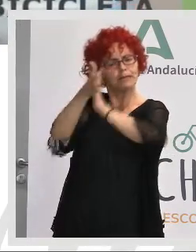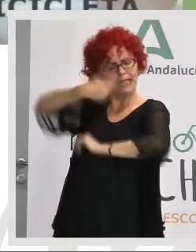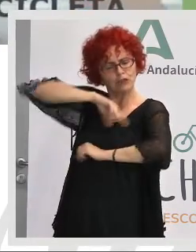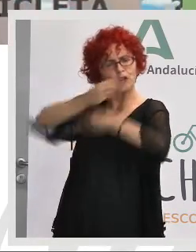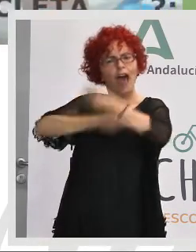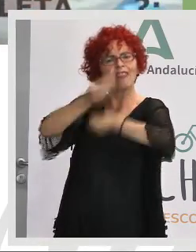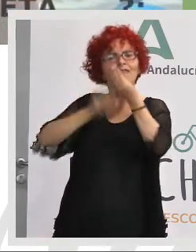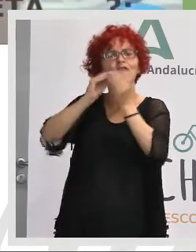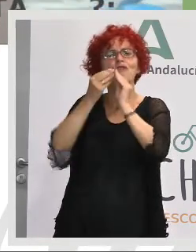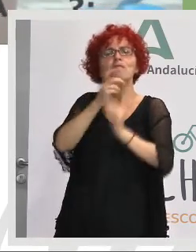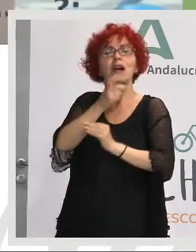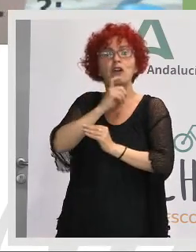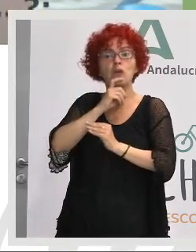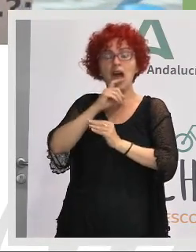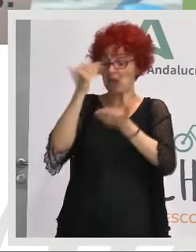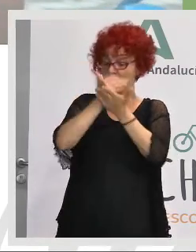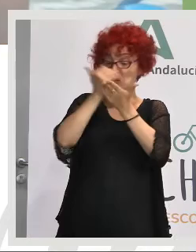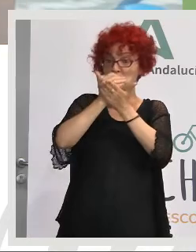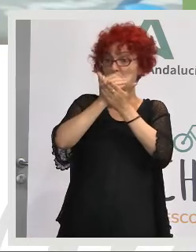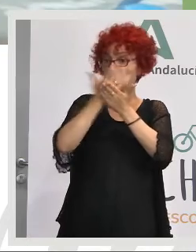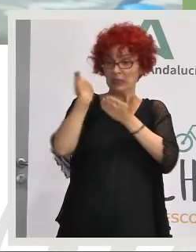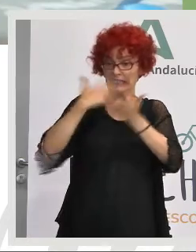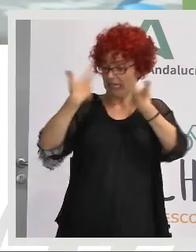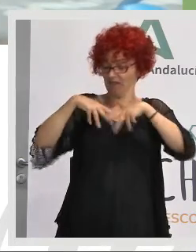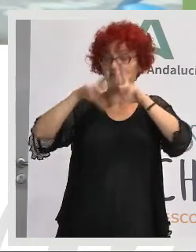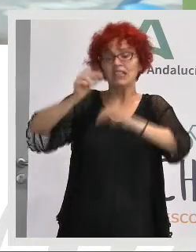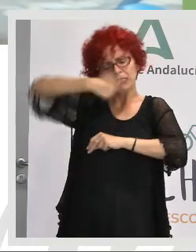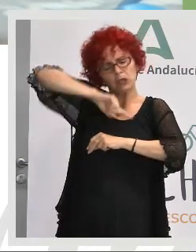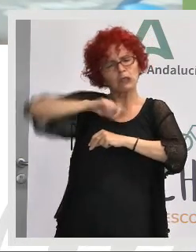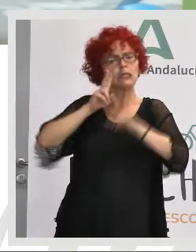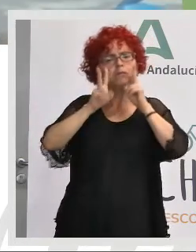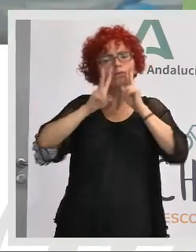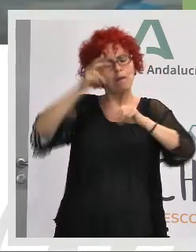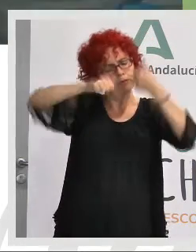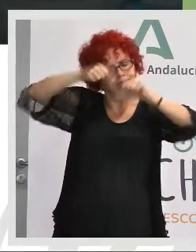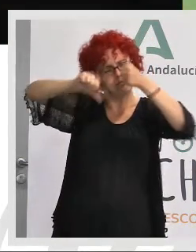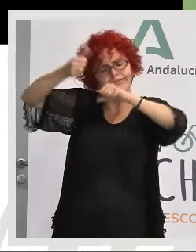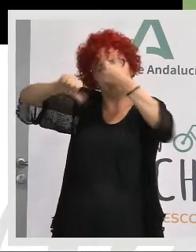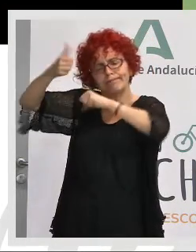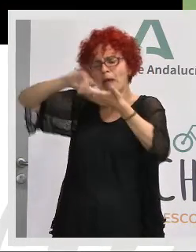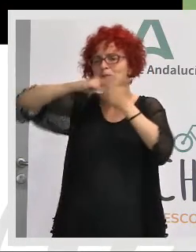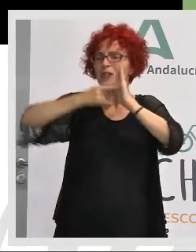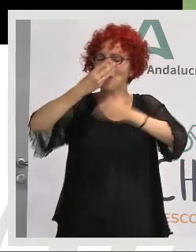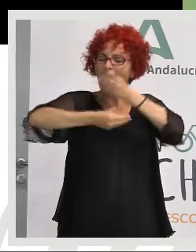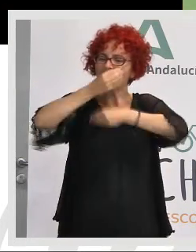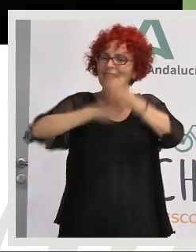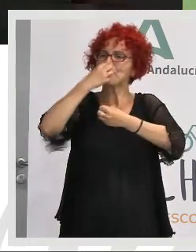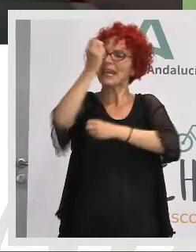Y a final de curso, desde el aula de debate, evaluamos el impacto de nuestro proyecto.